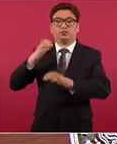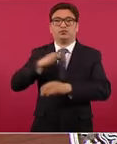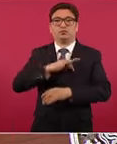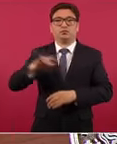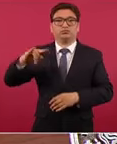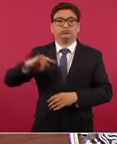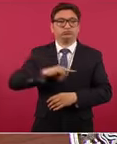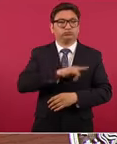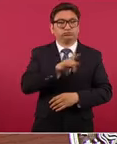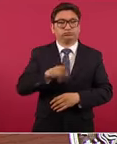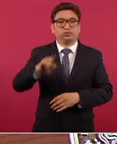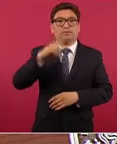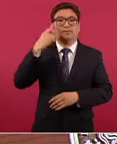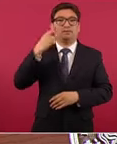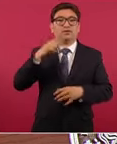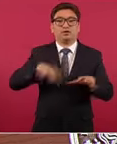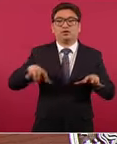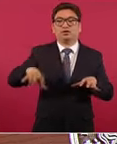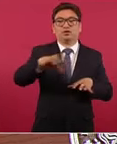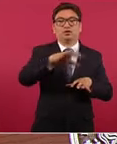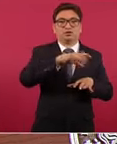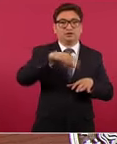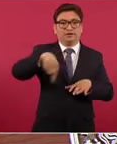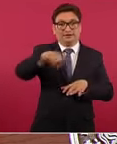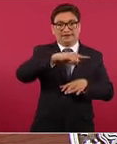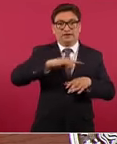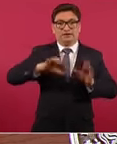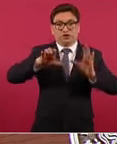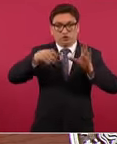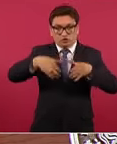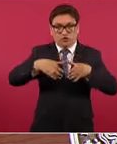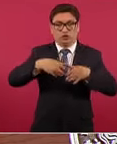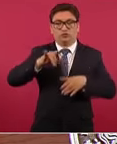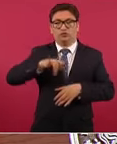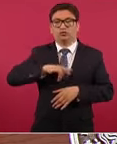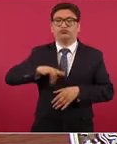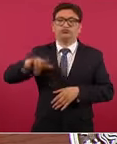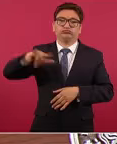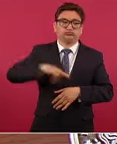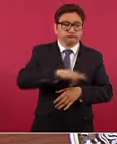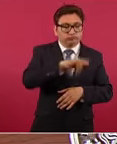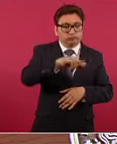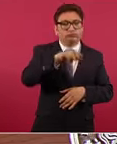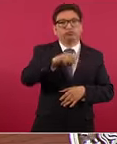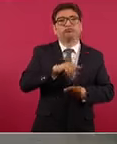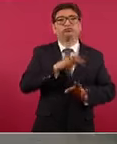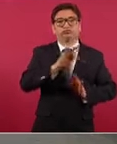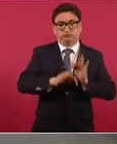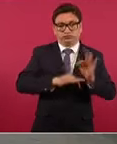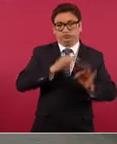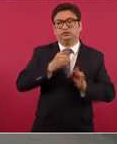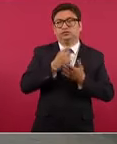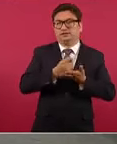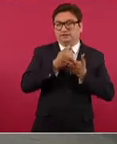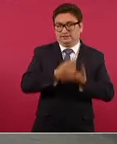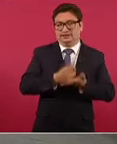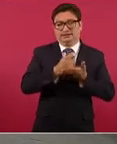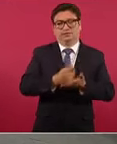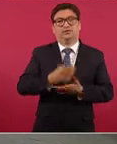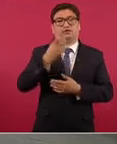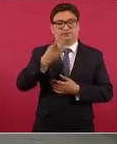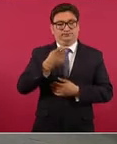para ir a las comunidades a dar las terapias entonces en eso estamos